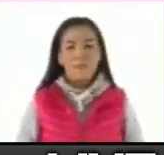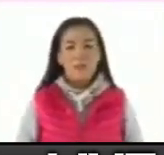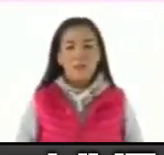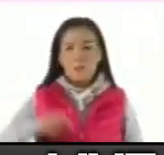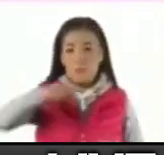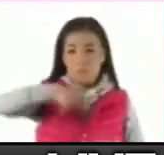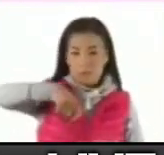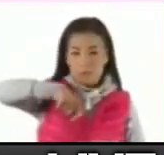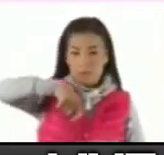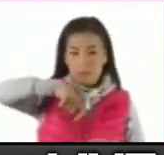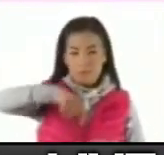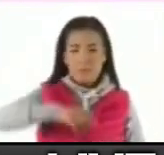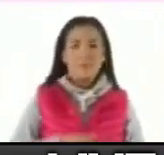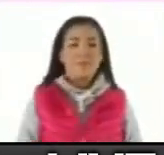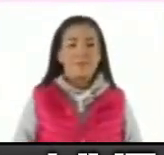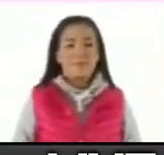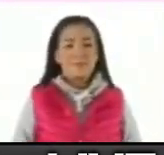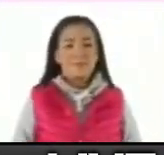Mezclamos.